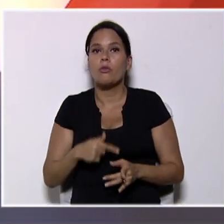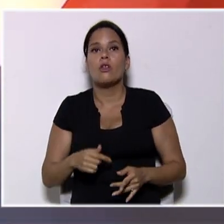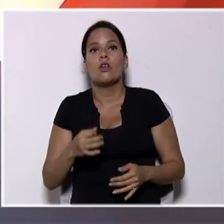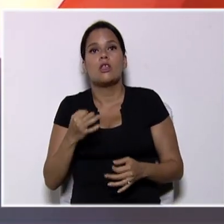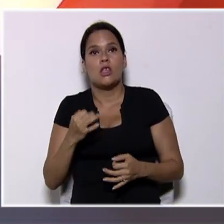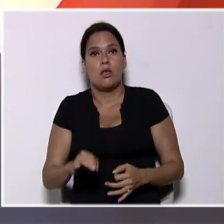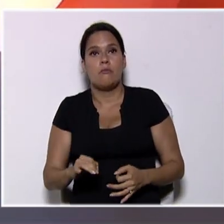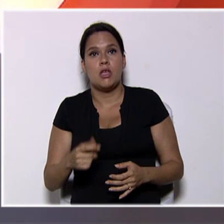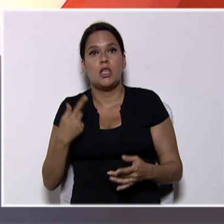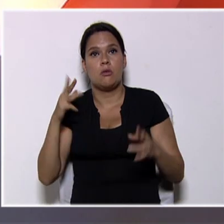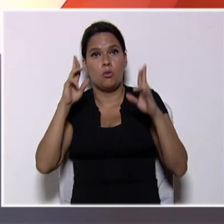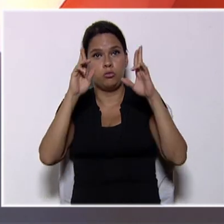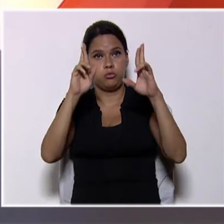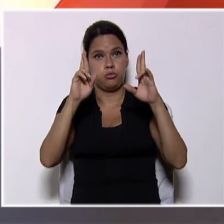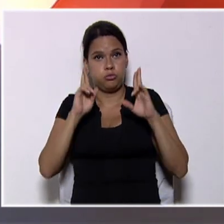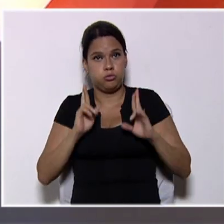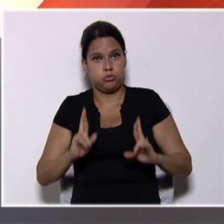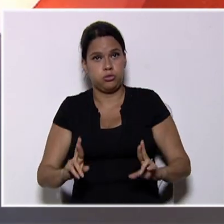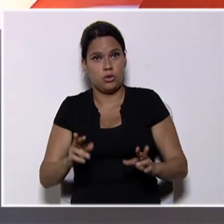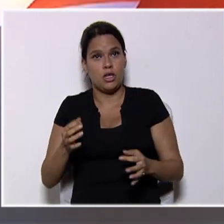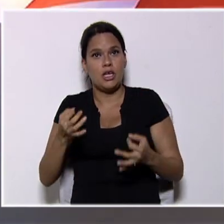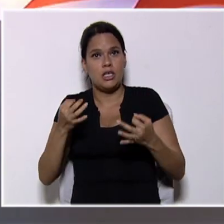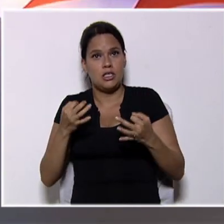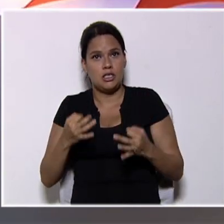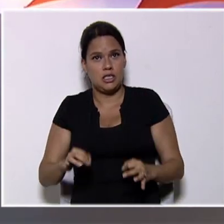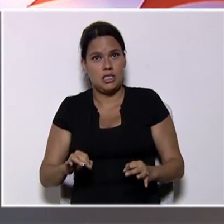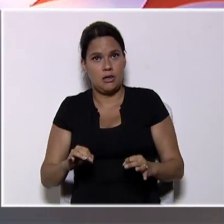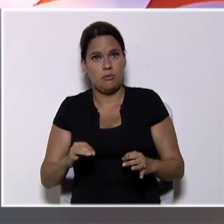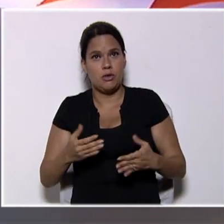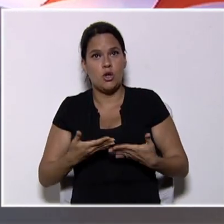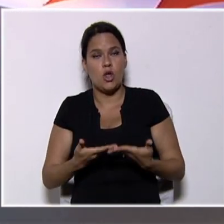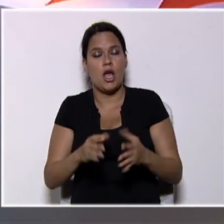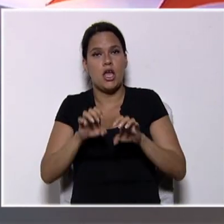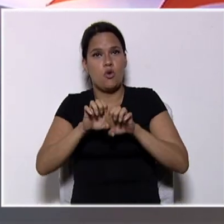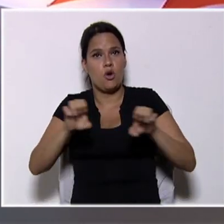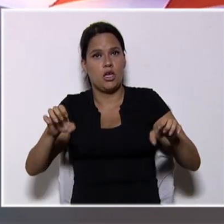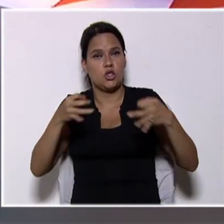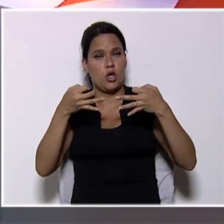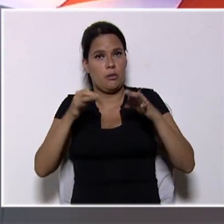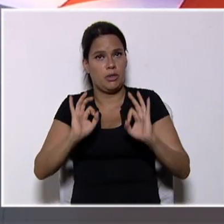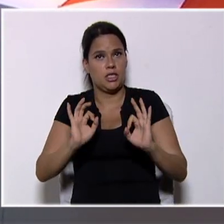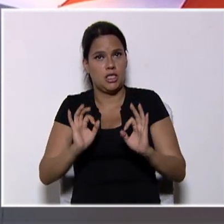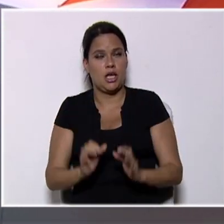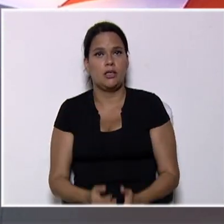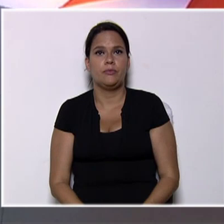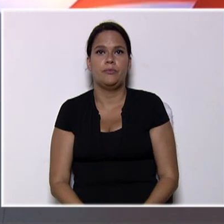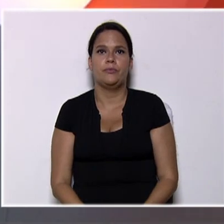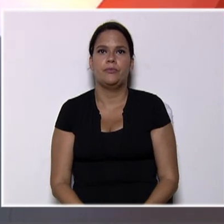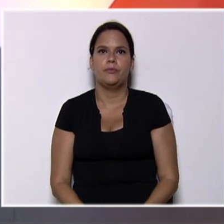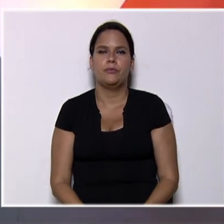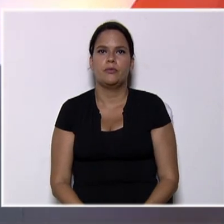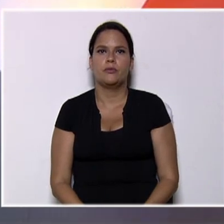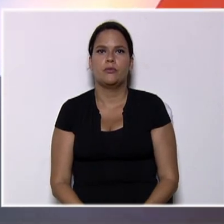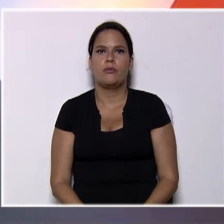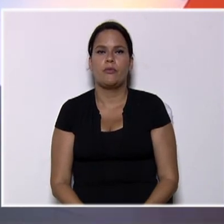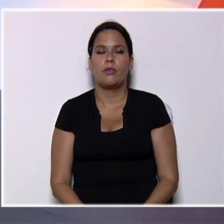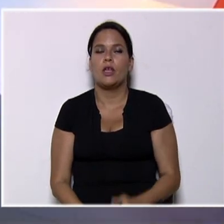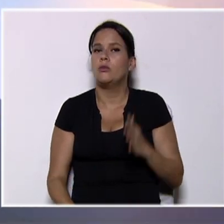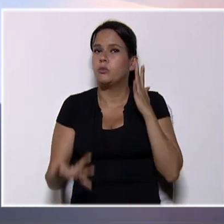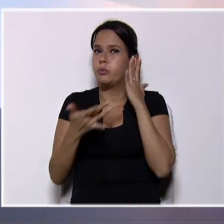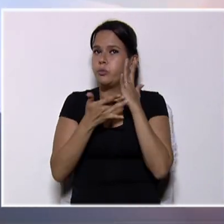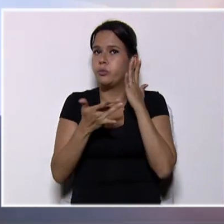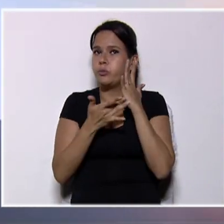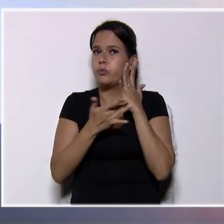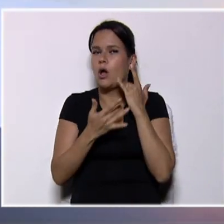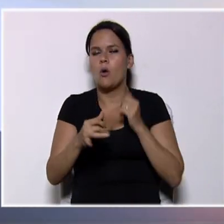con los recursos que siempre nos provee la modalidad de educación especial con la profesora Lilian Salazar. Y las tecnologías